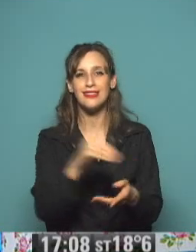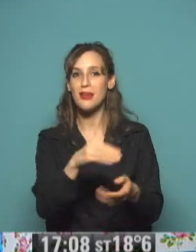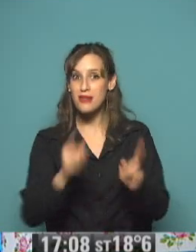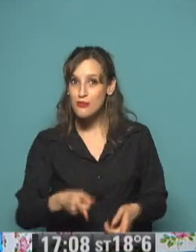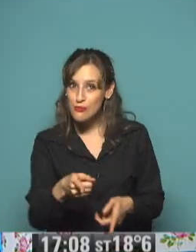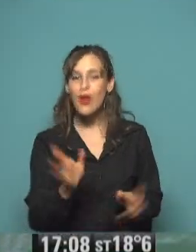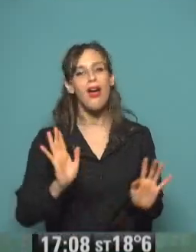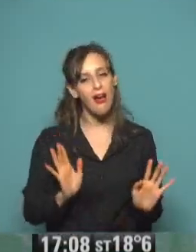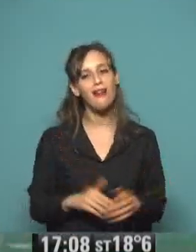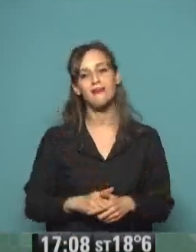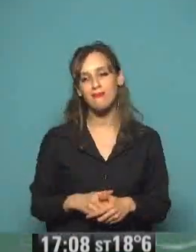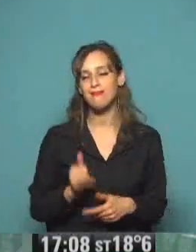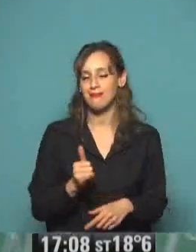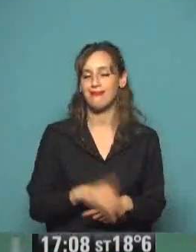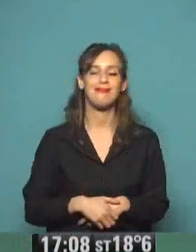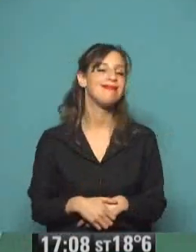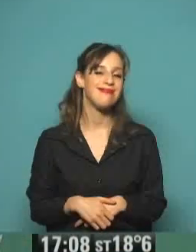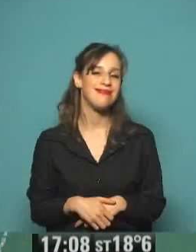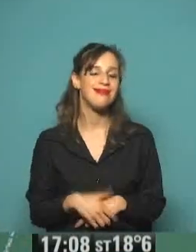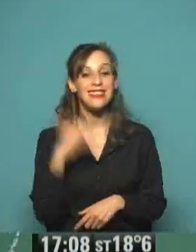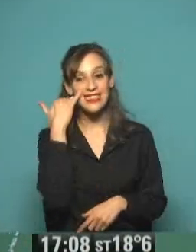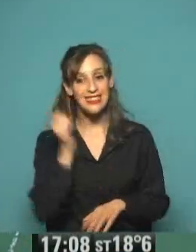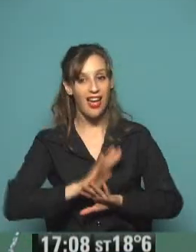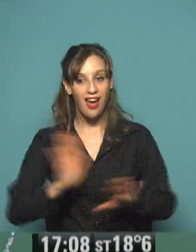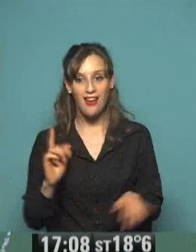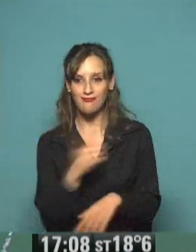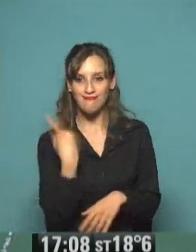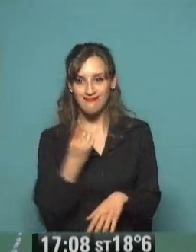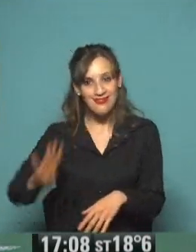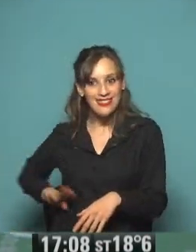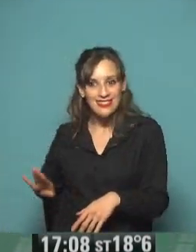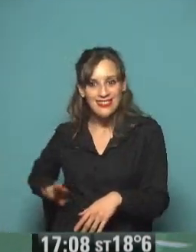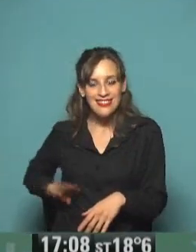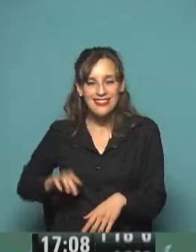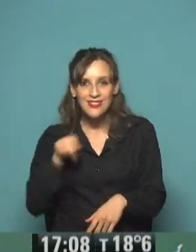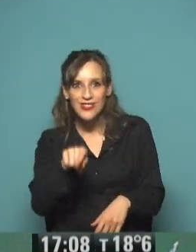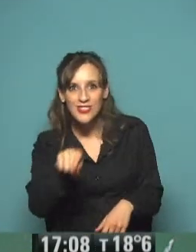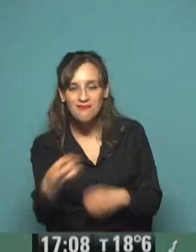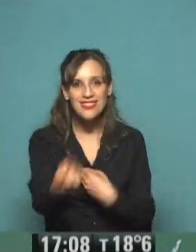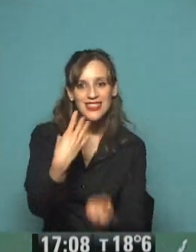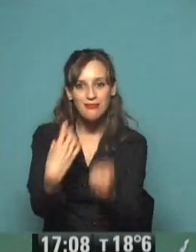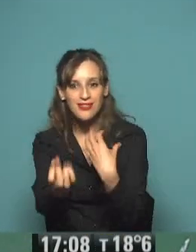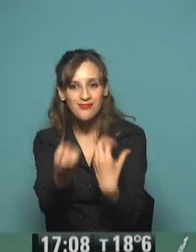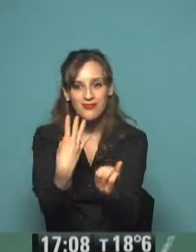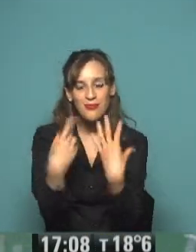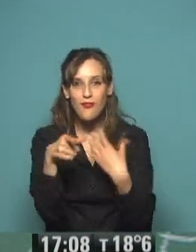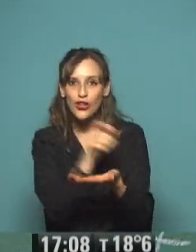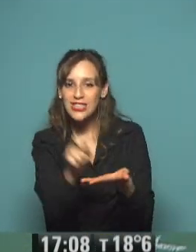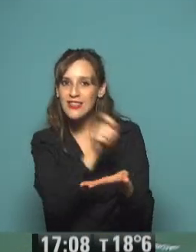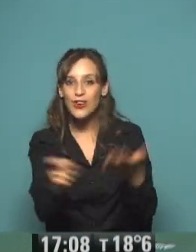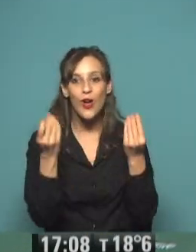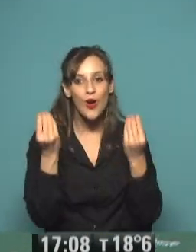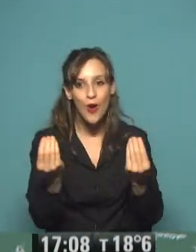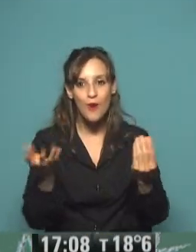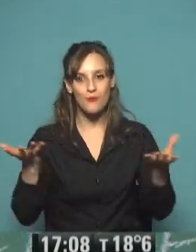Saber mucho. Sí, ya tenemos ganas acá de empezar a ver sus presentaciones, la